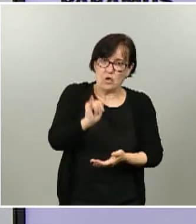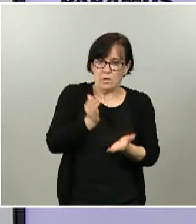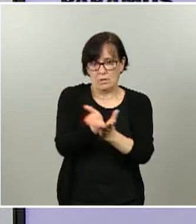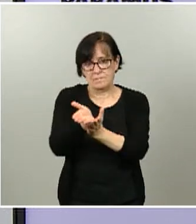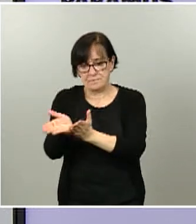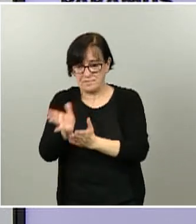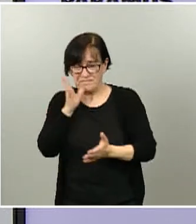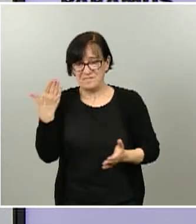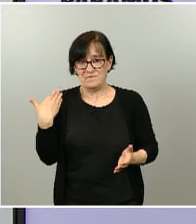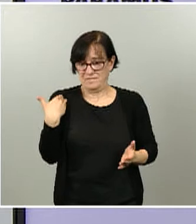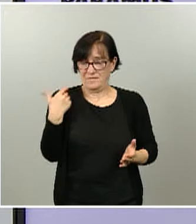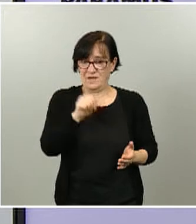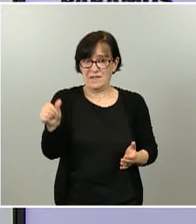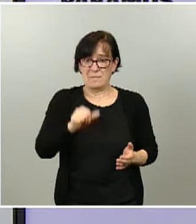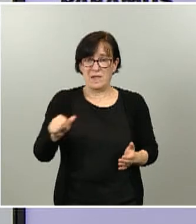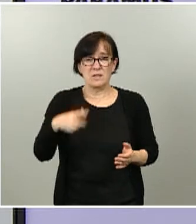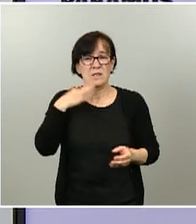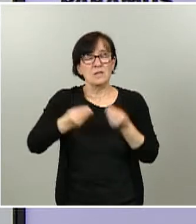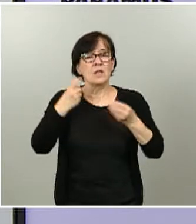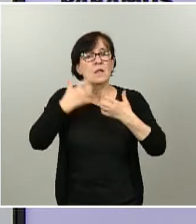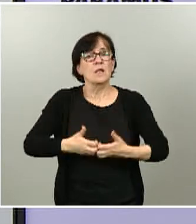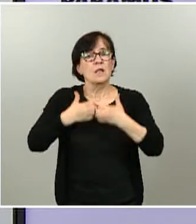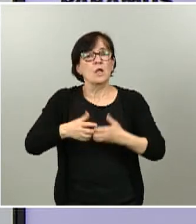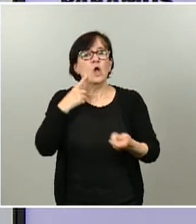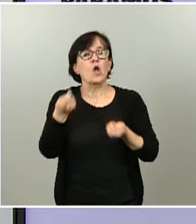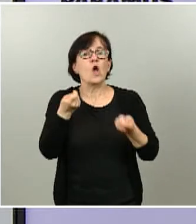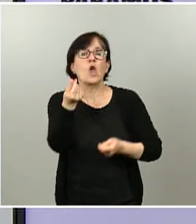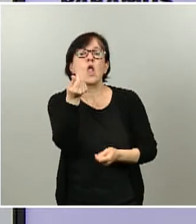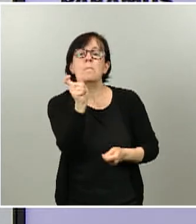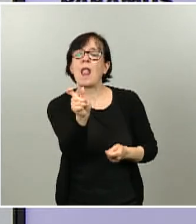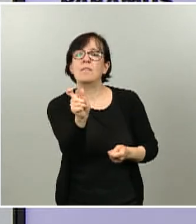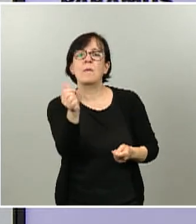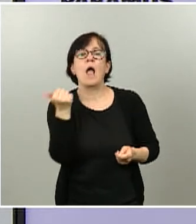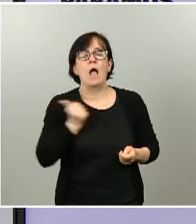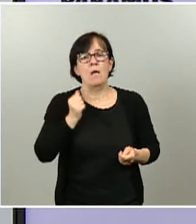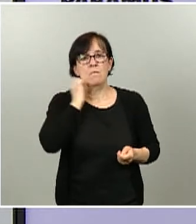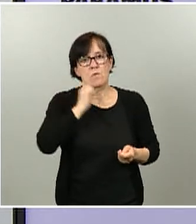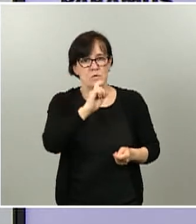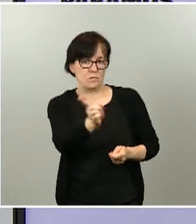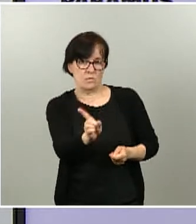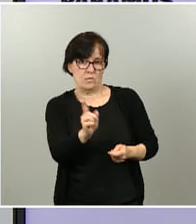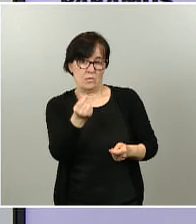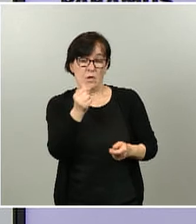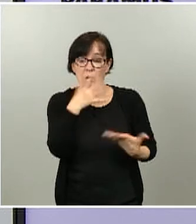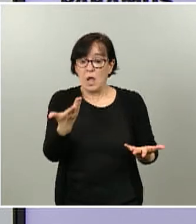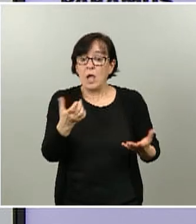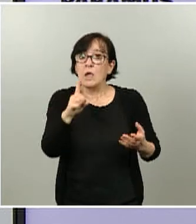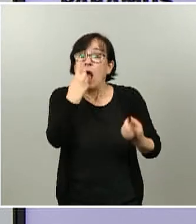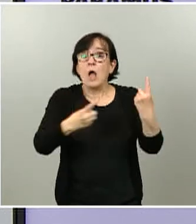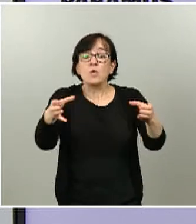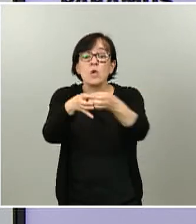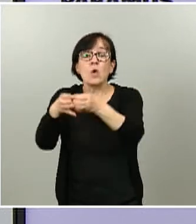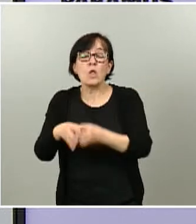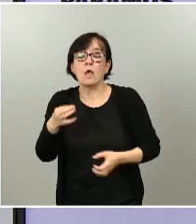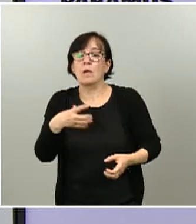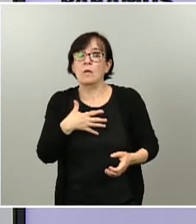varias semanas el Gobierno tiene activado un mecanismo de control de precios para evitar abusos de estos productos. Si aparte de esto hay algunos colectivos que deben de beneficiarse de un uso